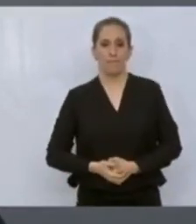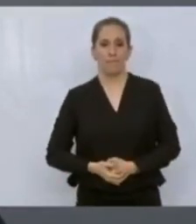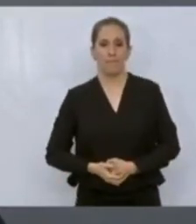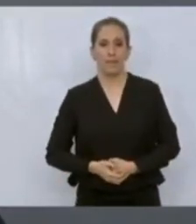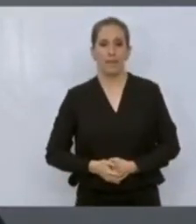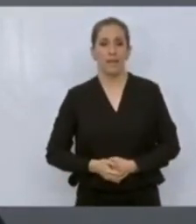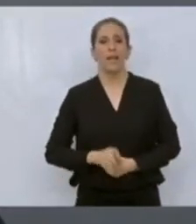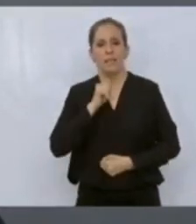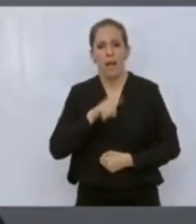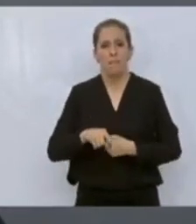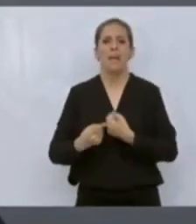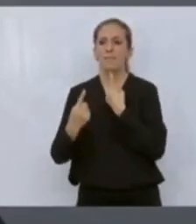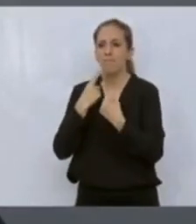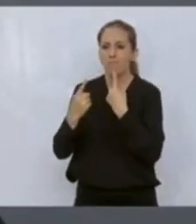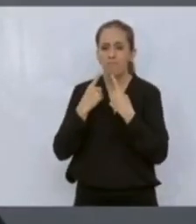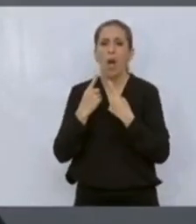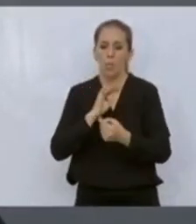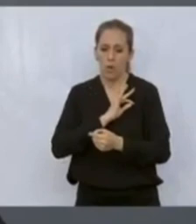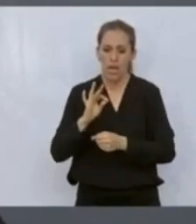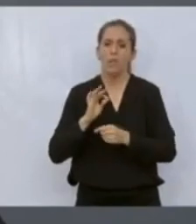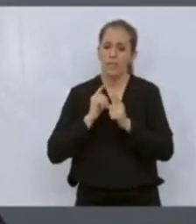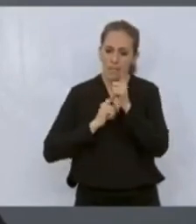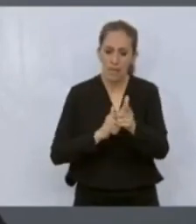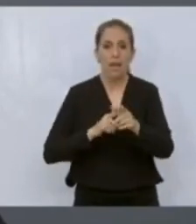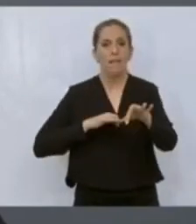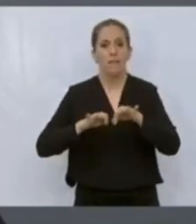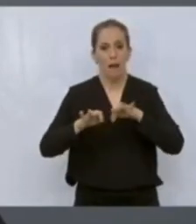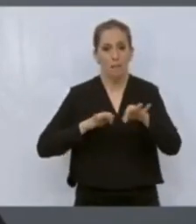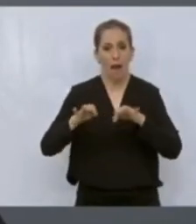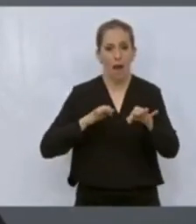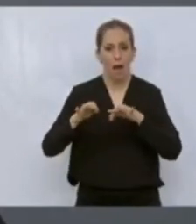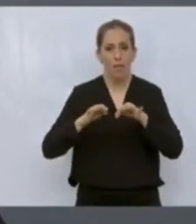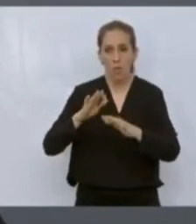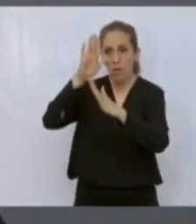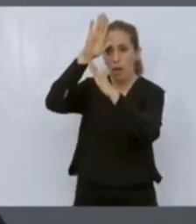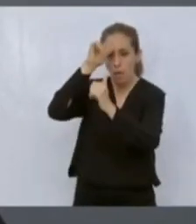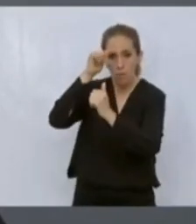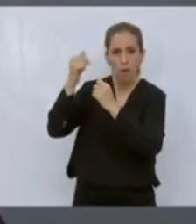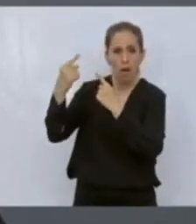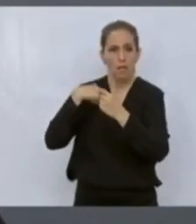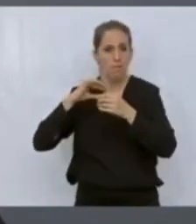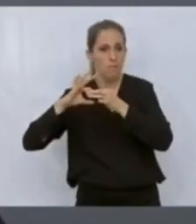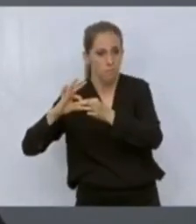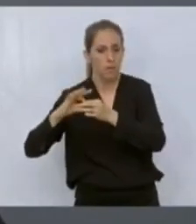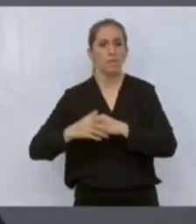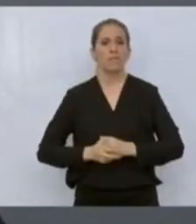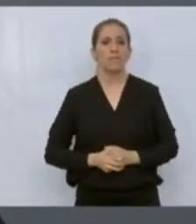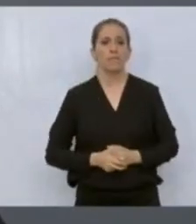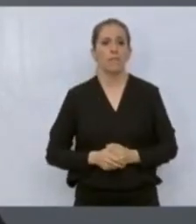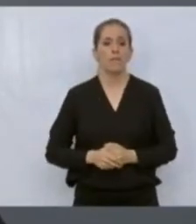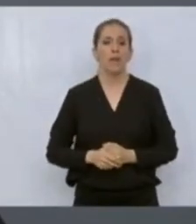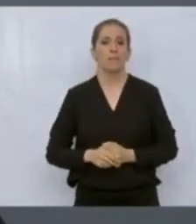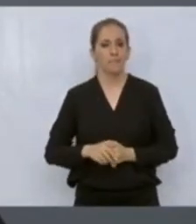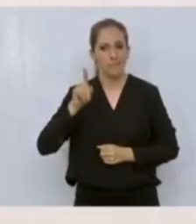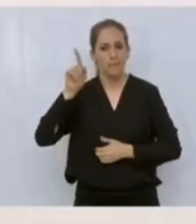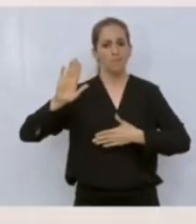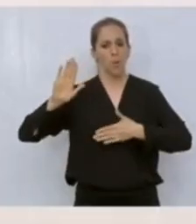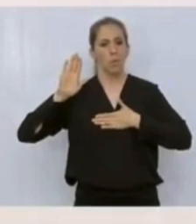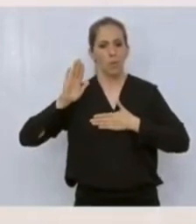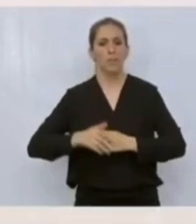de trabajar de manera coordinada en este aspecto. Ellos van a vacunar, es su compromiso,